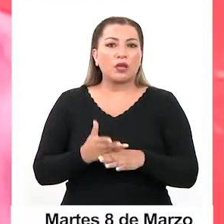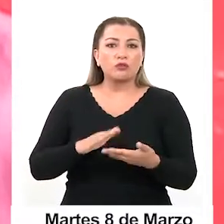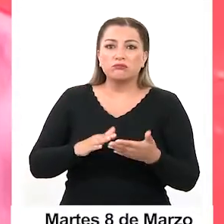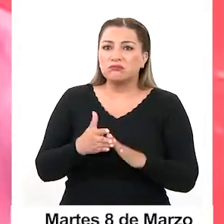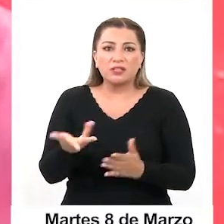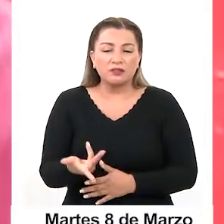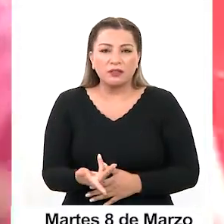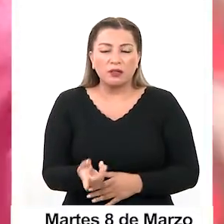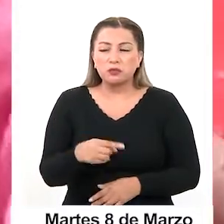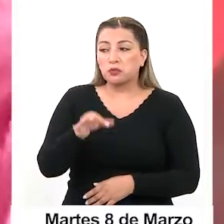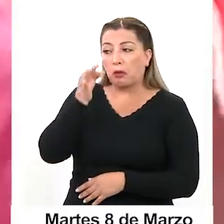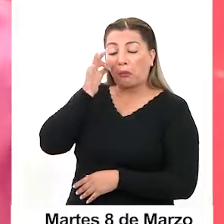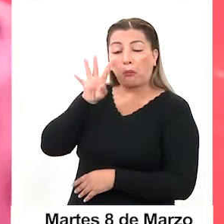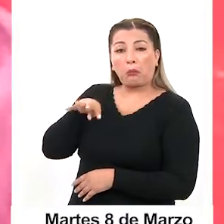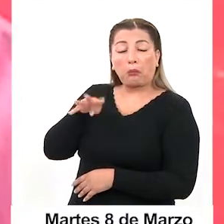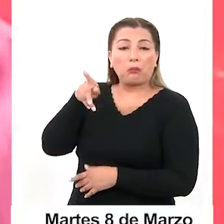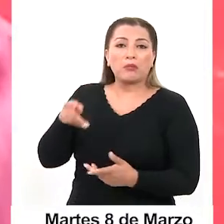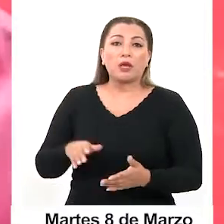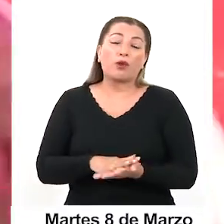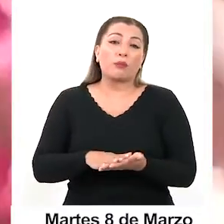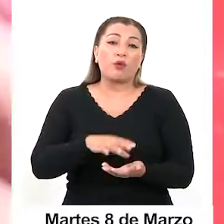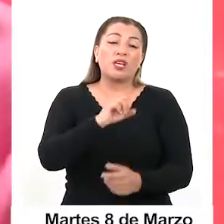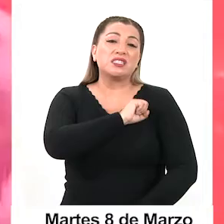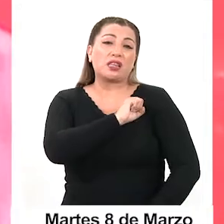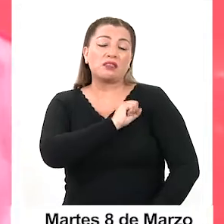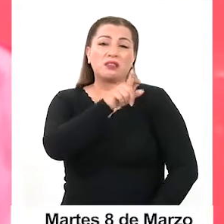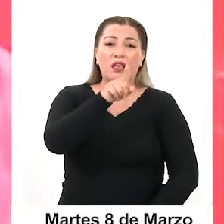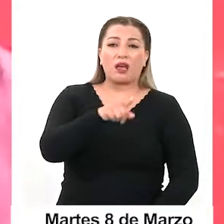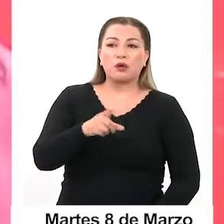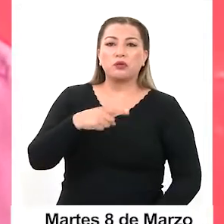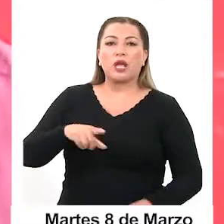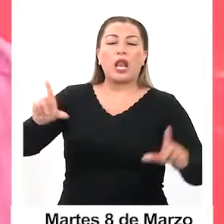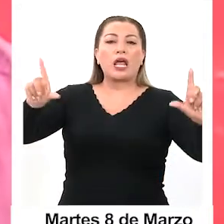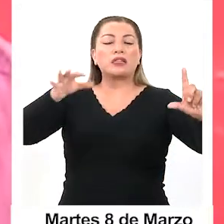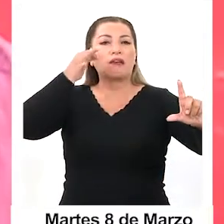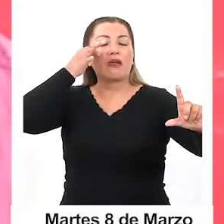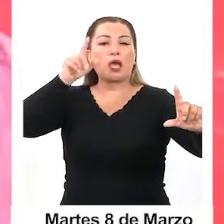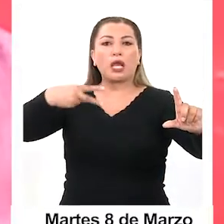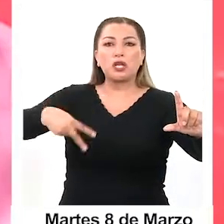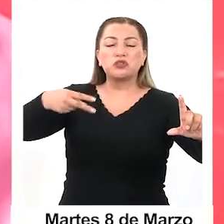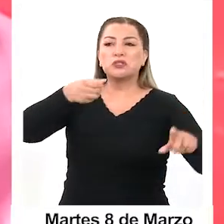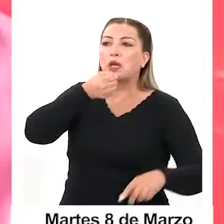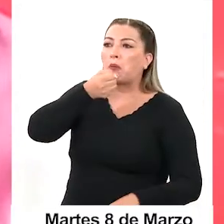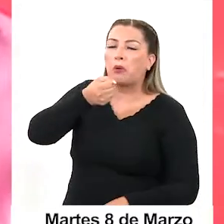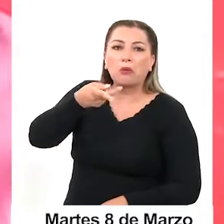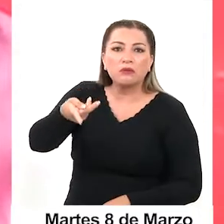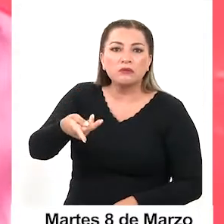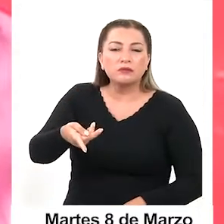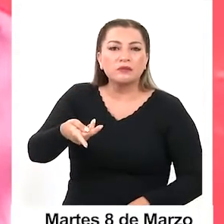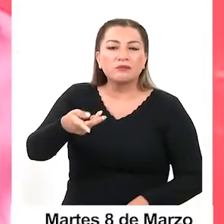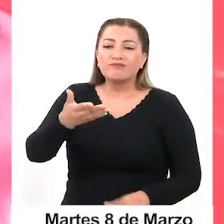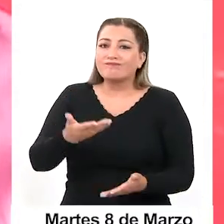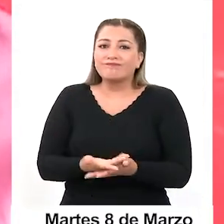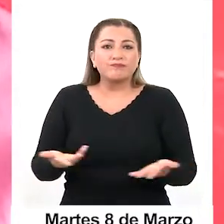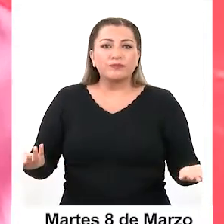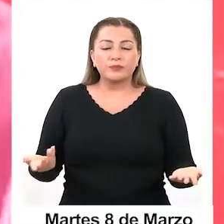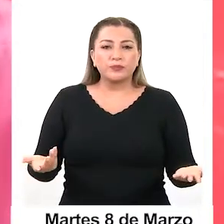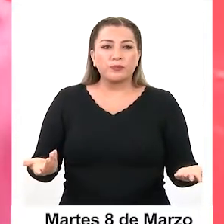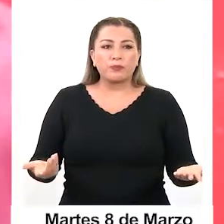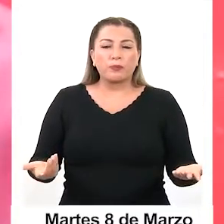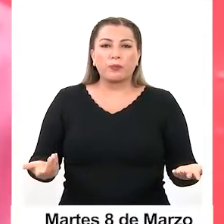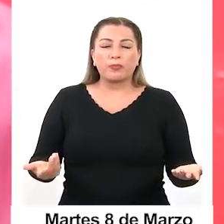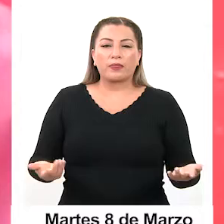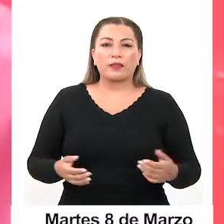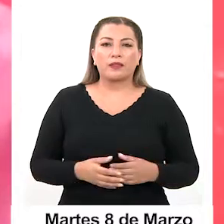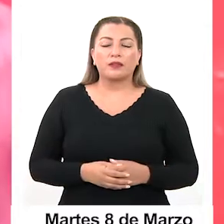comunidad, digamos. Y uno lo ve, ¿cierto?, en Santiago, de repente lo entrevistan en la televisión, pero hay una absoluta